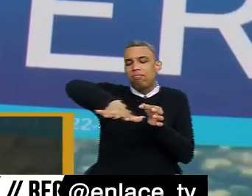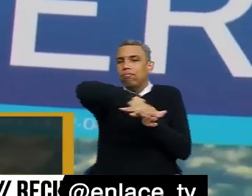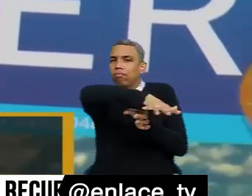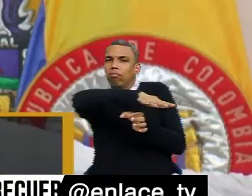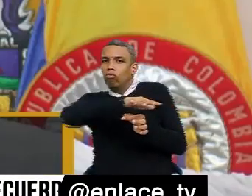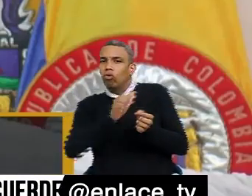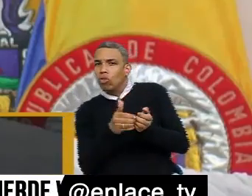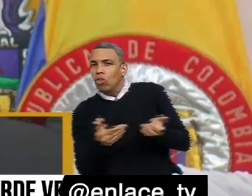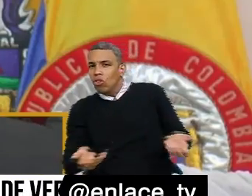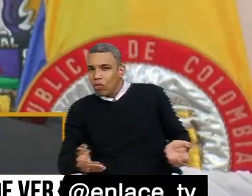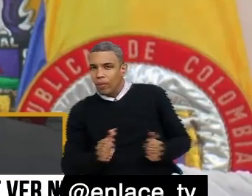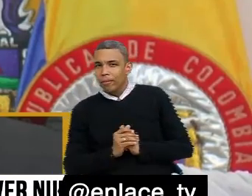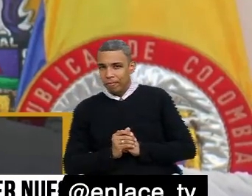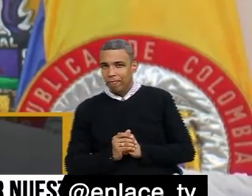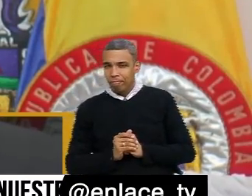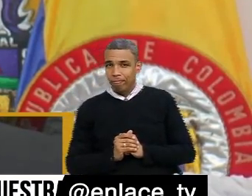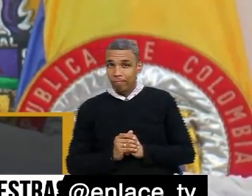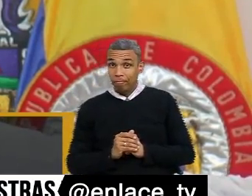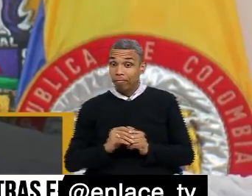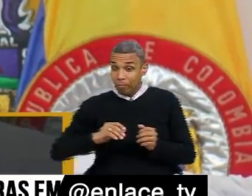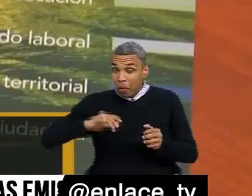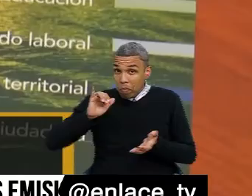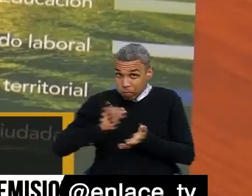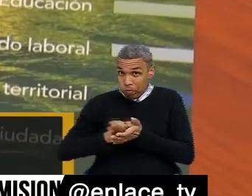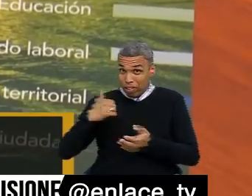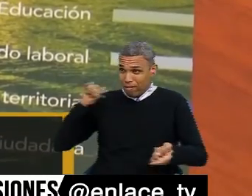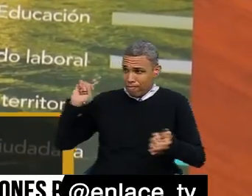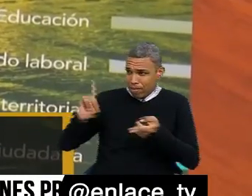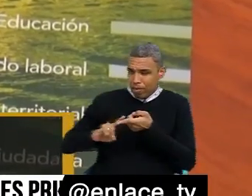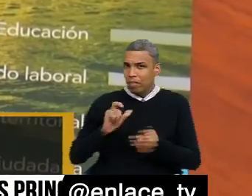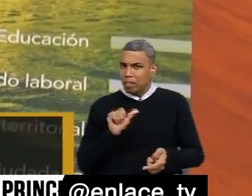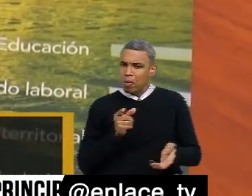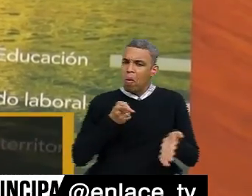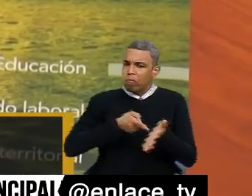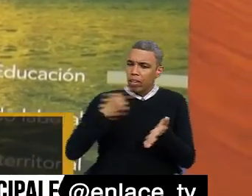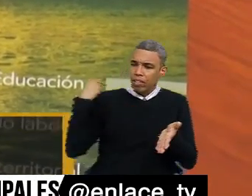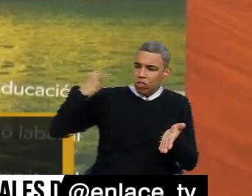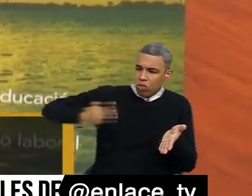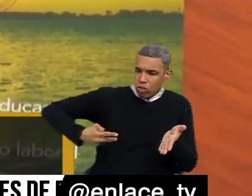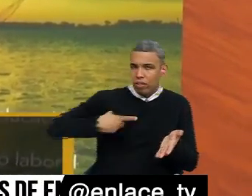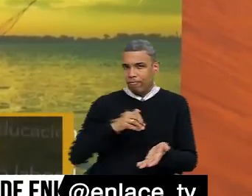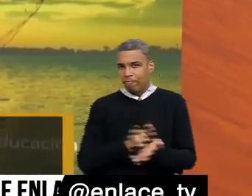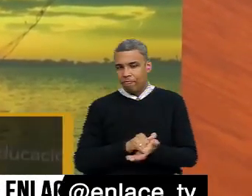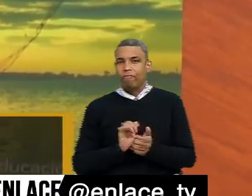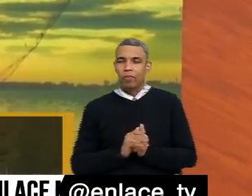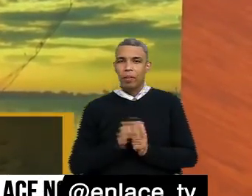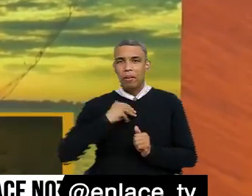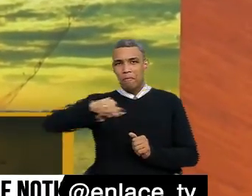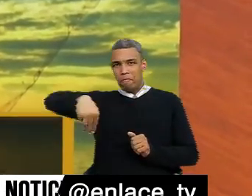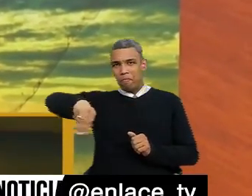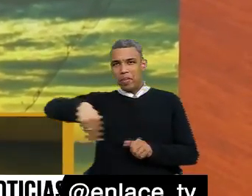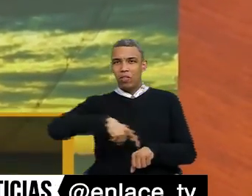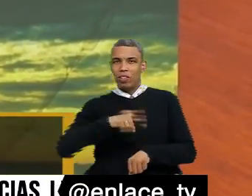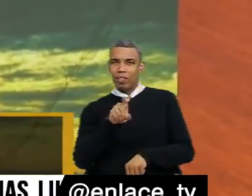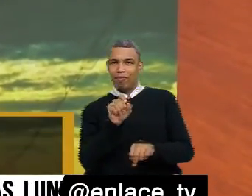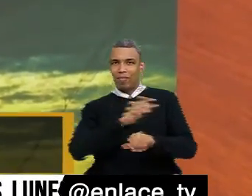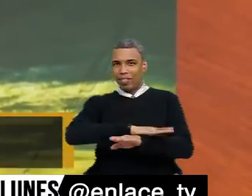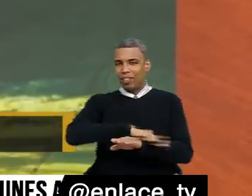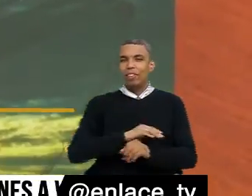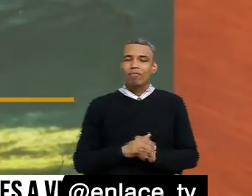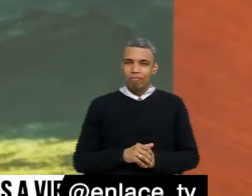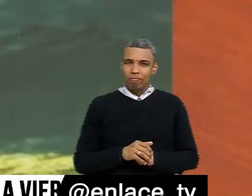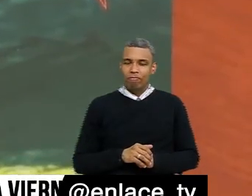de nuestros 10 años como Corporación Centro de Estudios Regionales. La actividad de celebración está prevista este miércoles a partir de las 6 de la tarde en el auditorio de